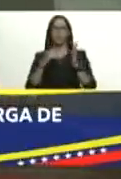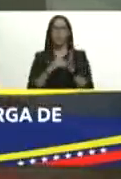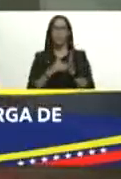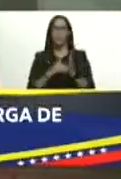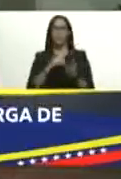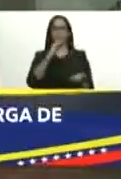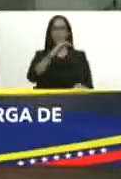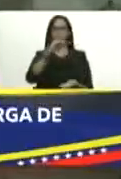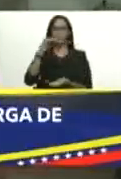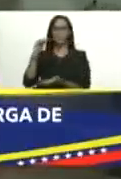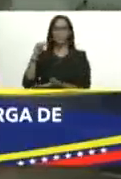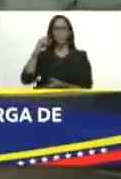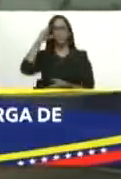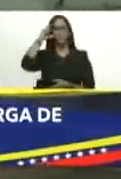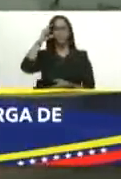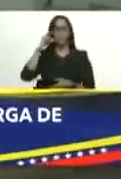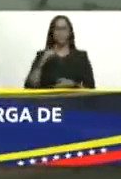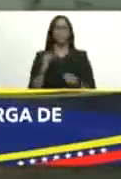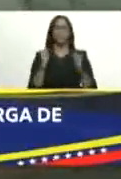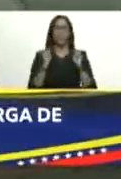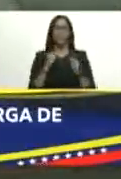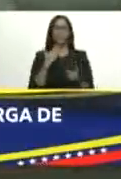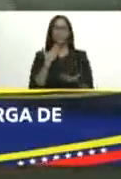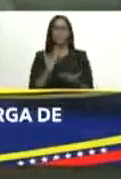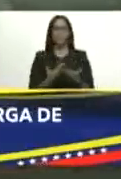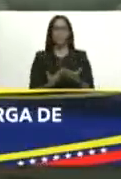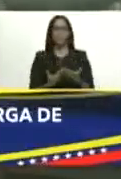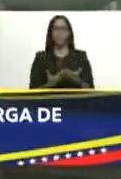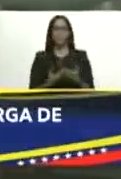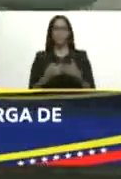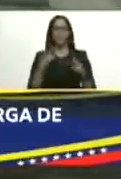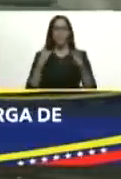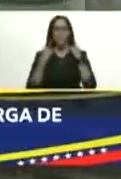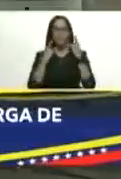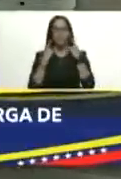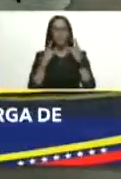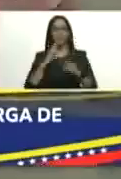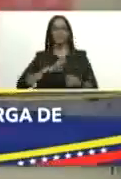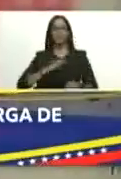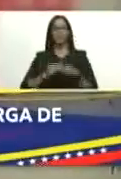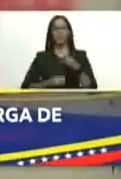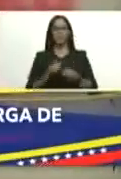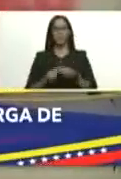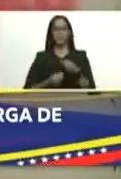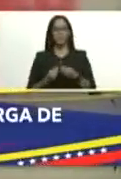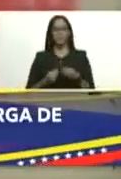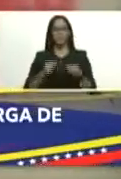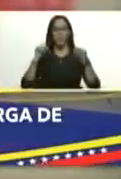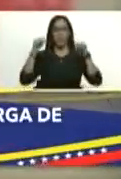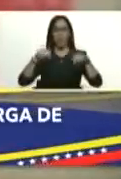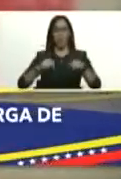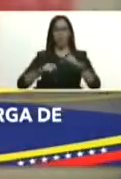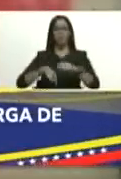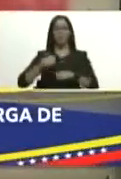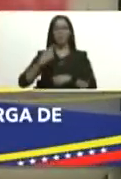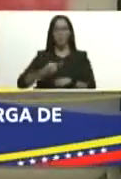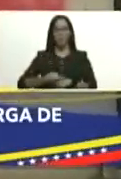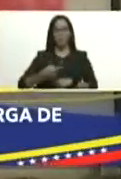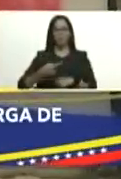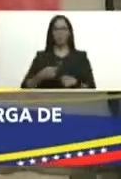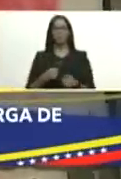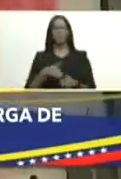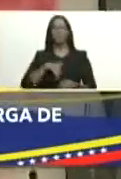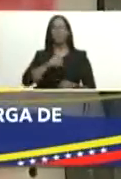cilindros por día. Eso va a permitir que en esta jornada que estamos realizando entre el día de hoy y mañana